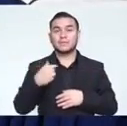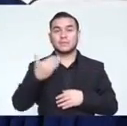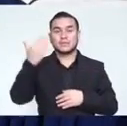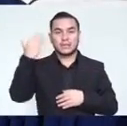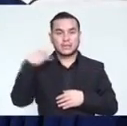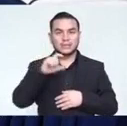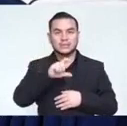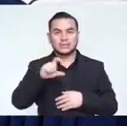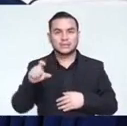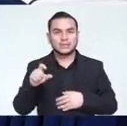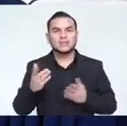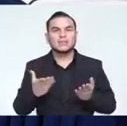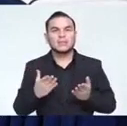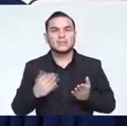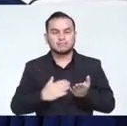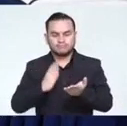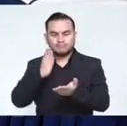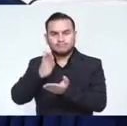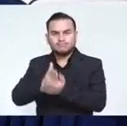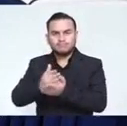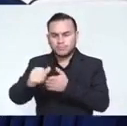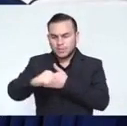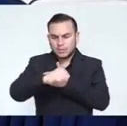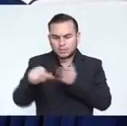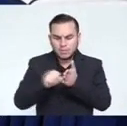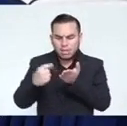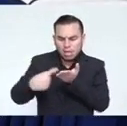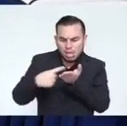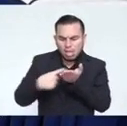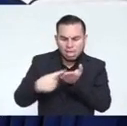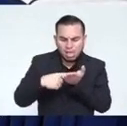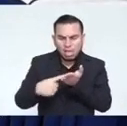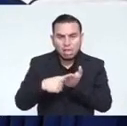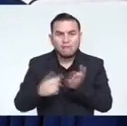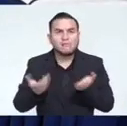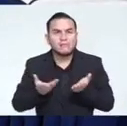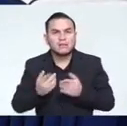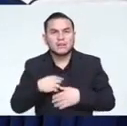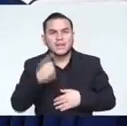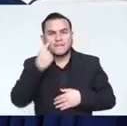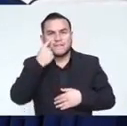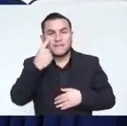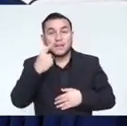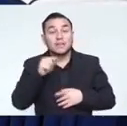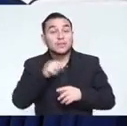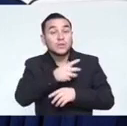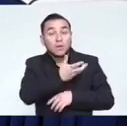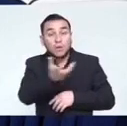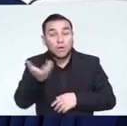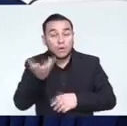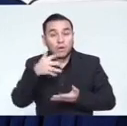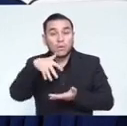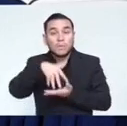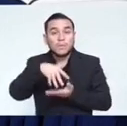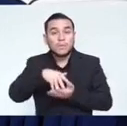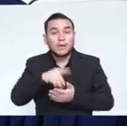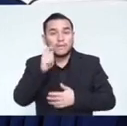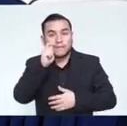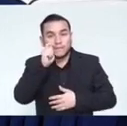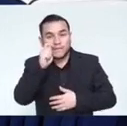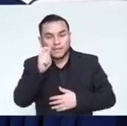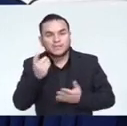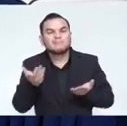la que nosotros estuvimos completamente ahí. Ellos, ustedes fueron testigos, todas las intervenciones de